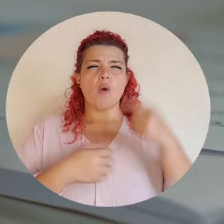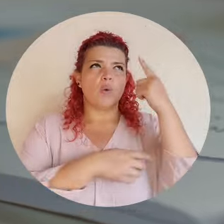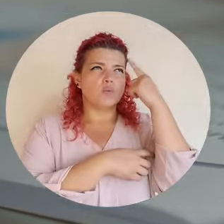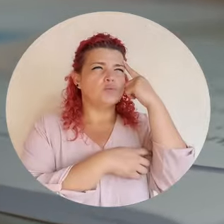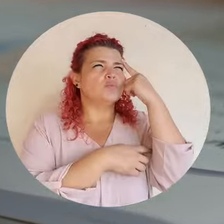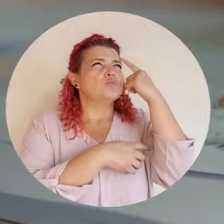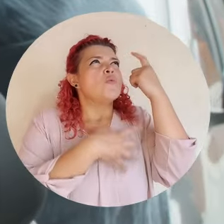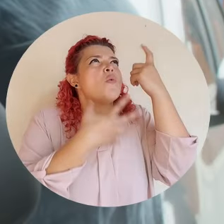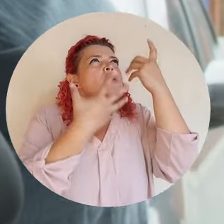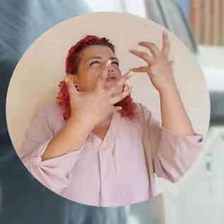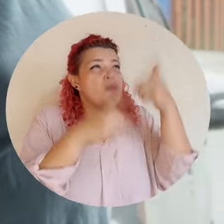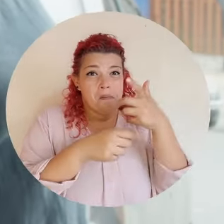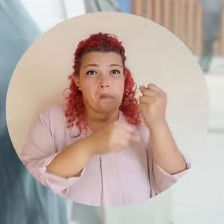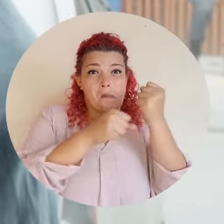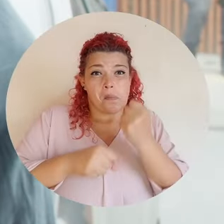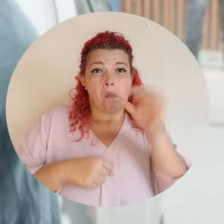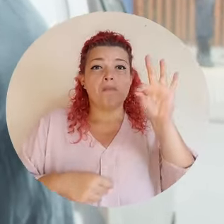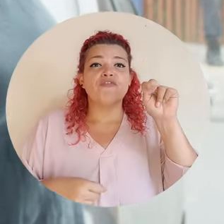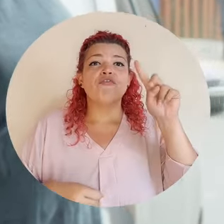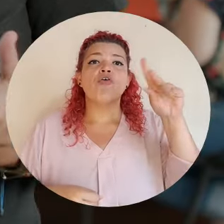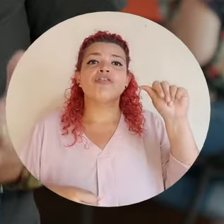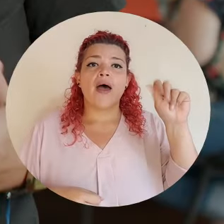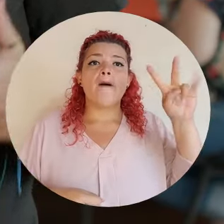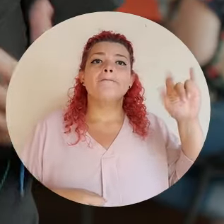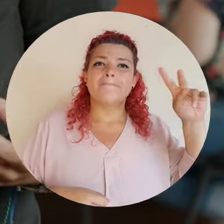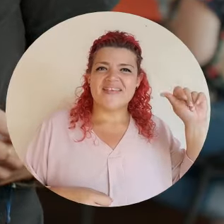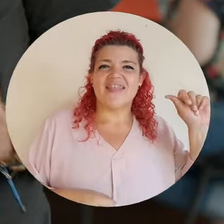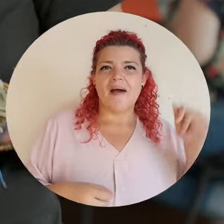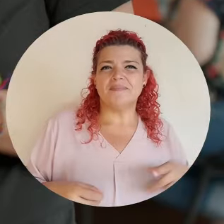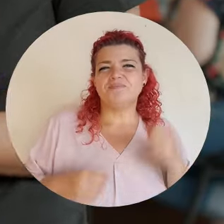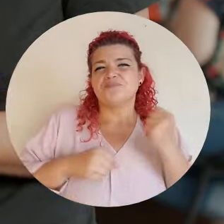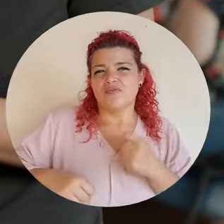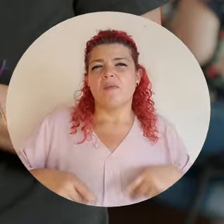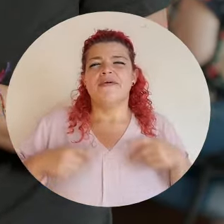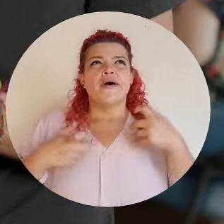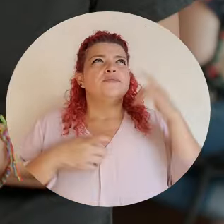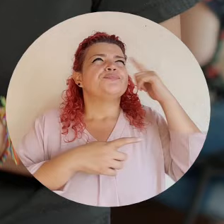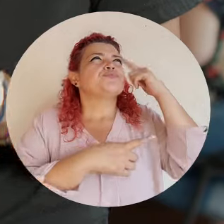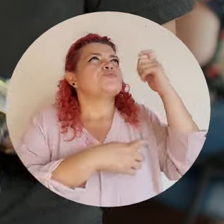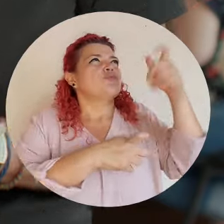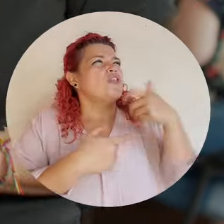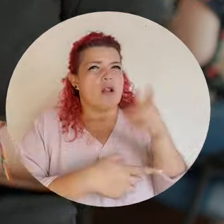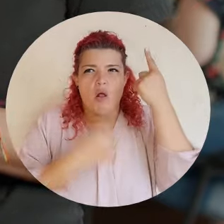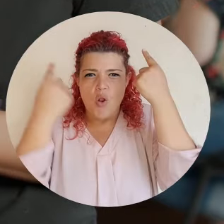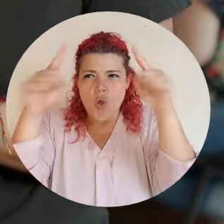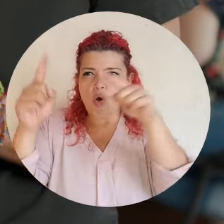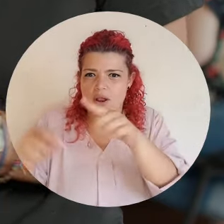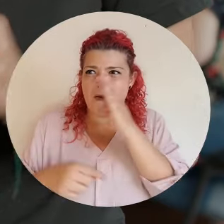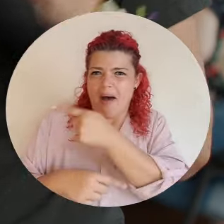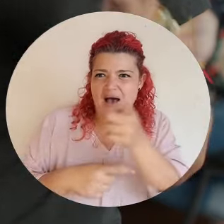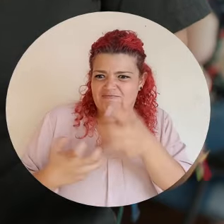un sueño súper grande para Fundavida y para estas comunidades, que jóvenes y mamás logren convertirse en empresarias,